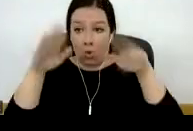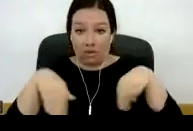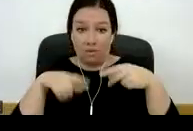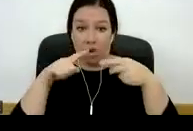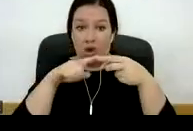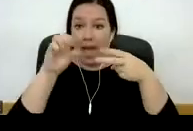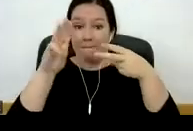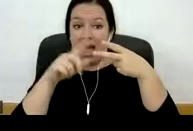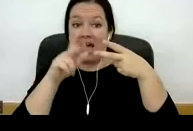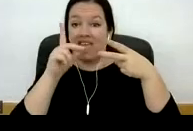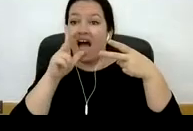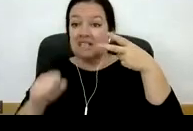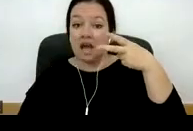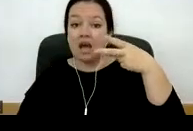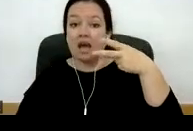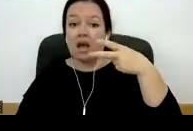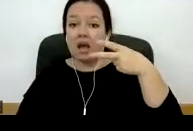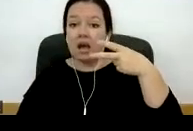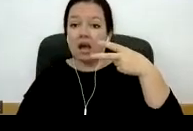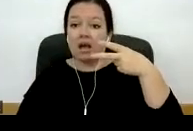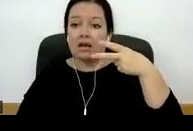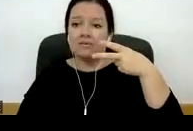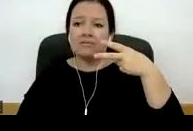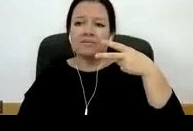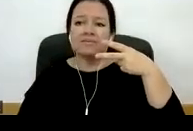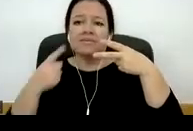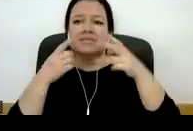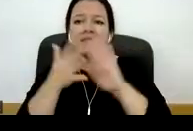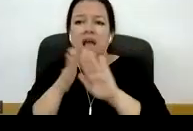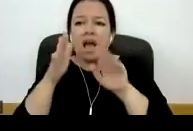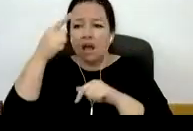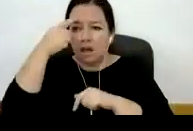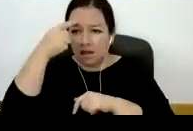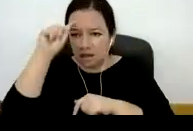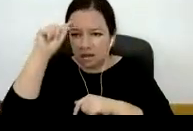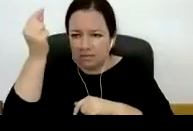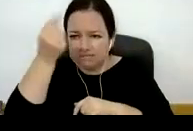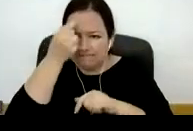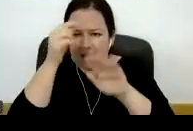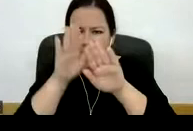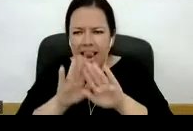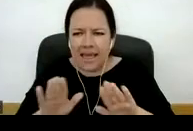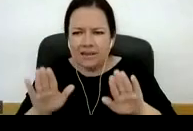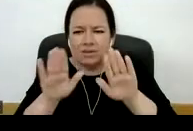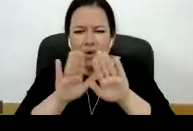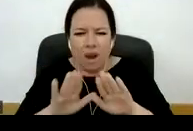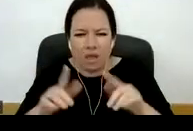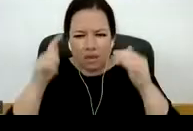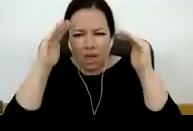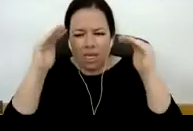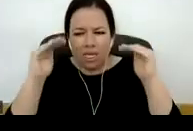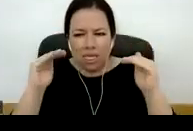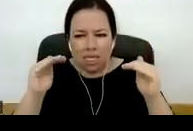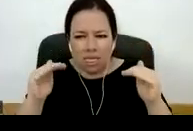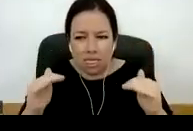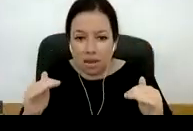más asociados a un enlentecimiento del deterioro cognitivo, de la función neuronal, por tanto. Por